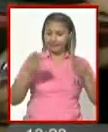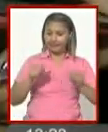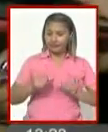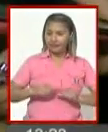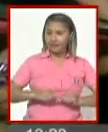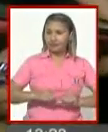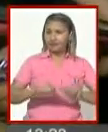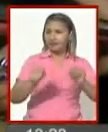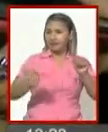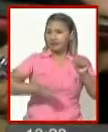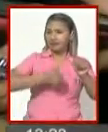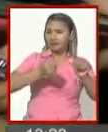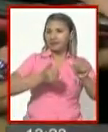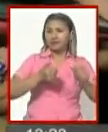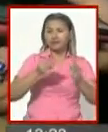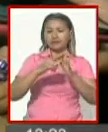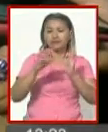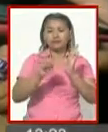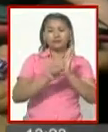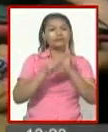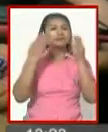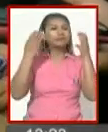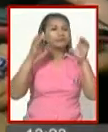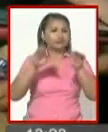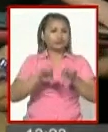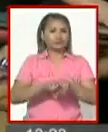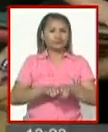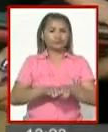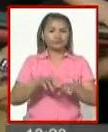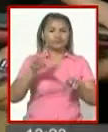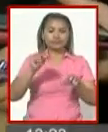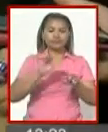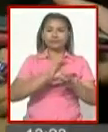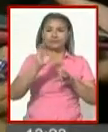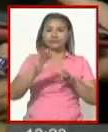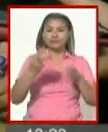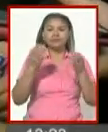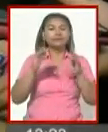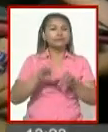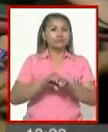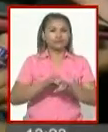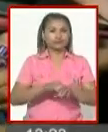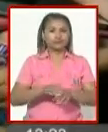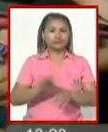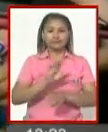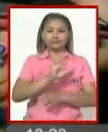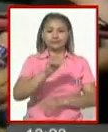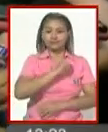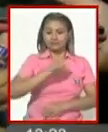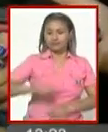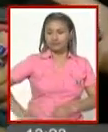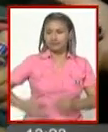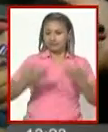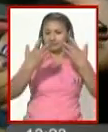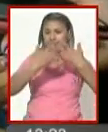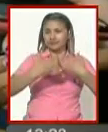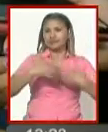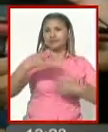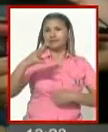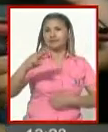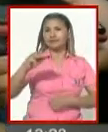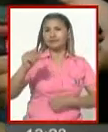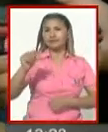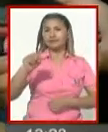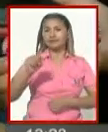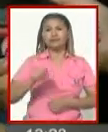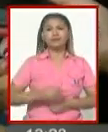haciendo un seguimiento es a la resolución del acuerdo que no se consolidó en un contrato de parte del alcalde con la empresa MAS, que ha pasado al